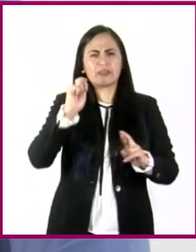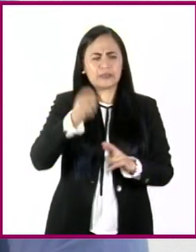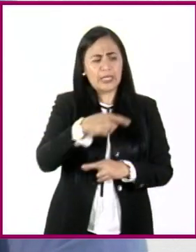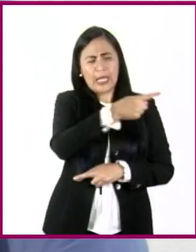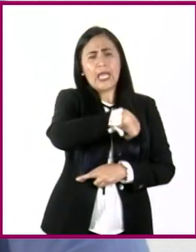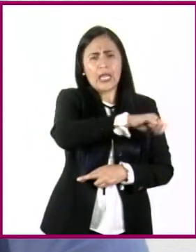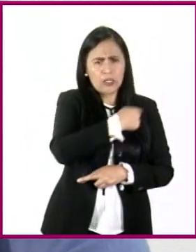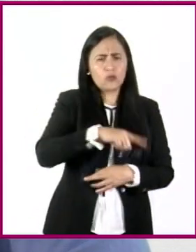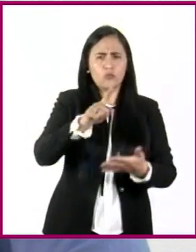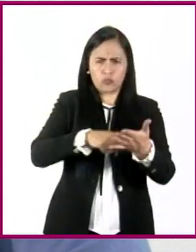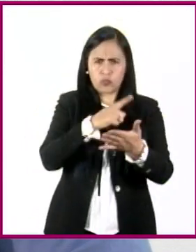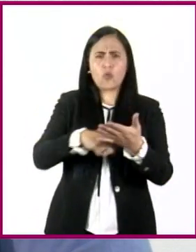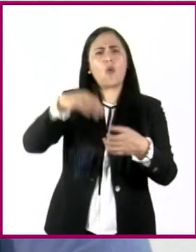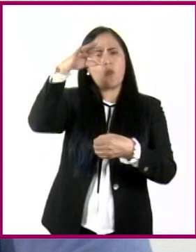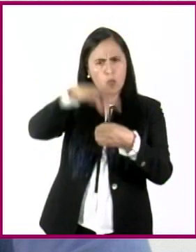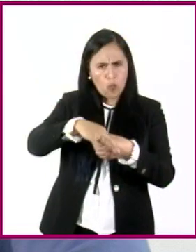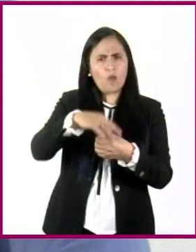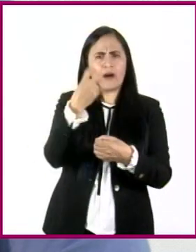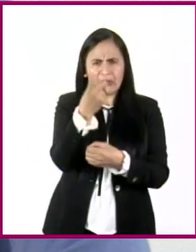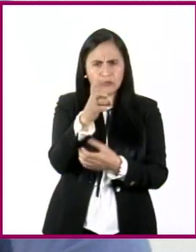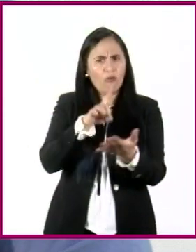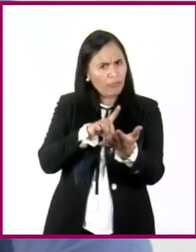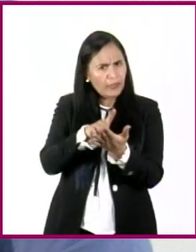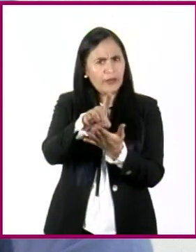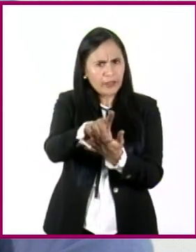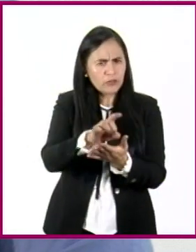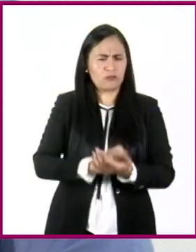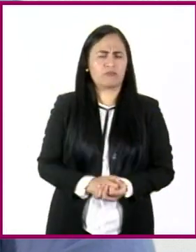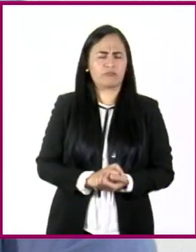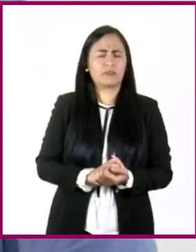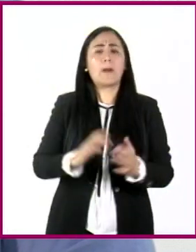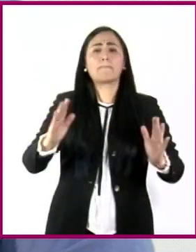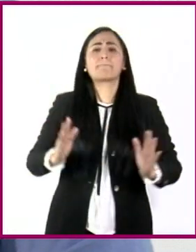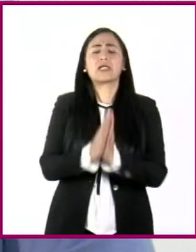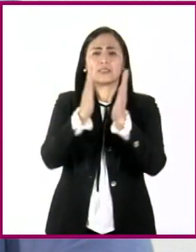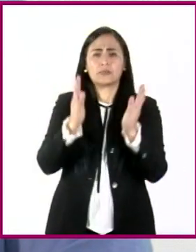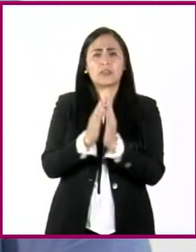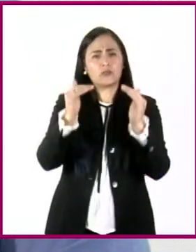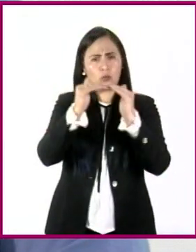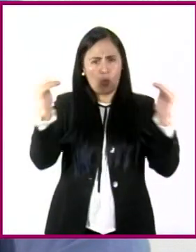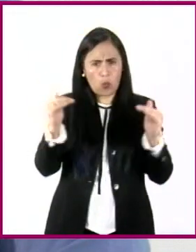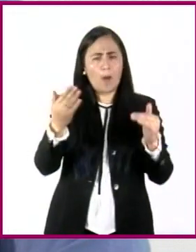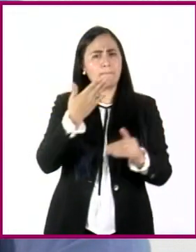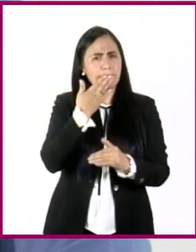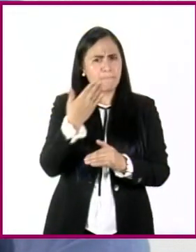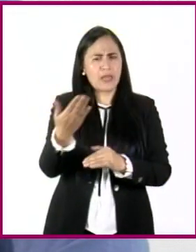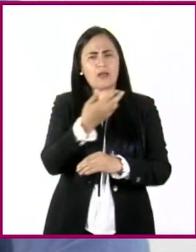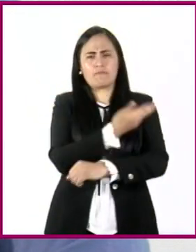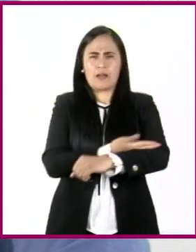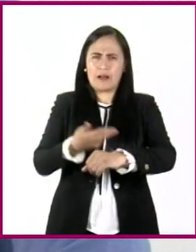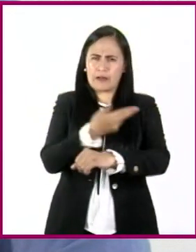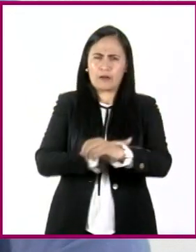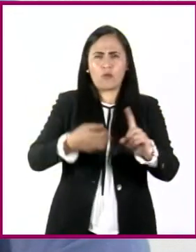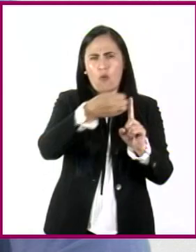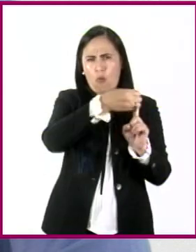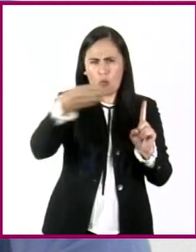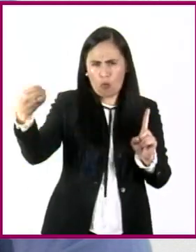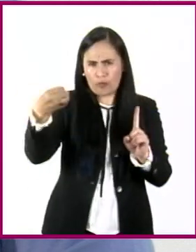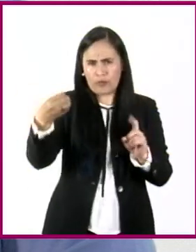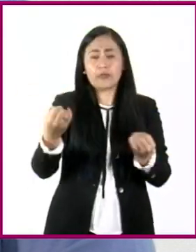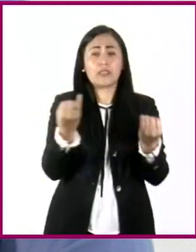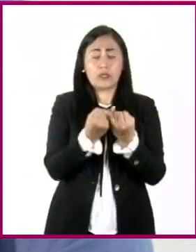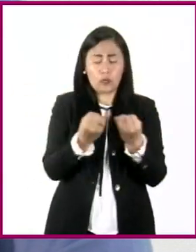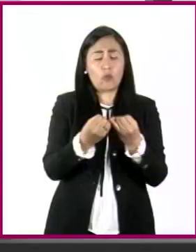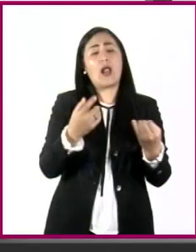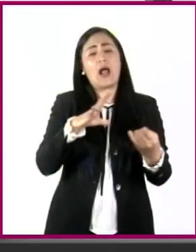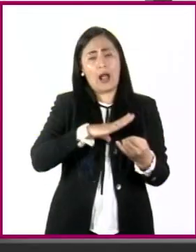derecho al voto, lo cual se vuelve un garante de que la democracia representativa funcione. Otra de sus grandes características es la existencia de